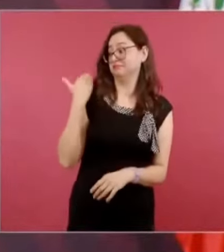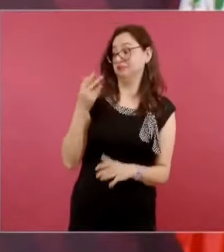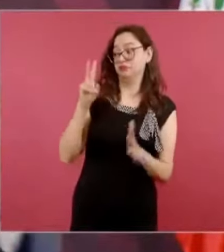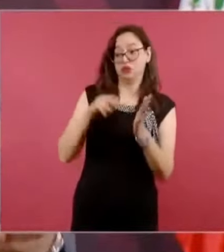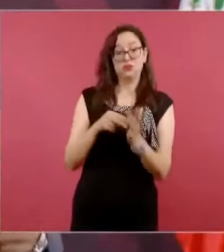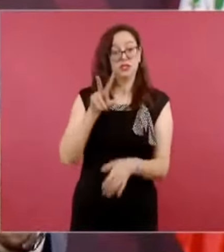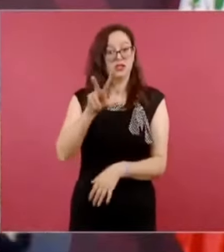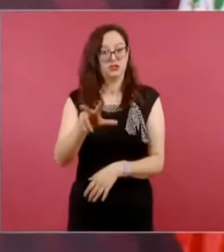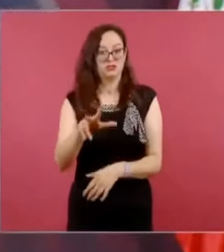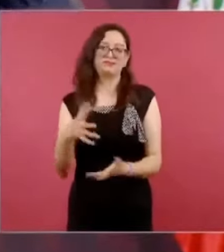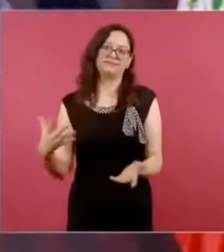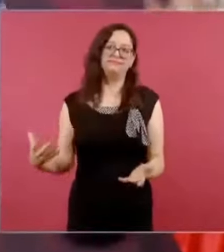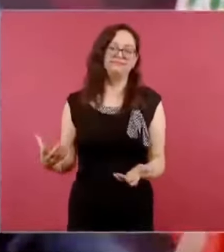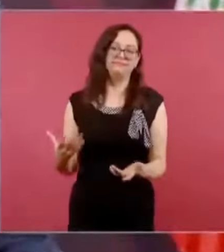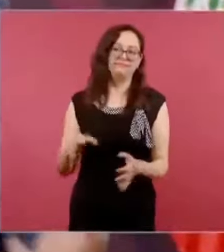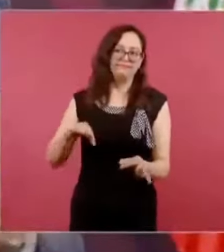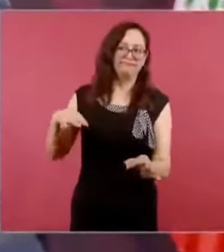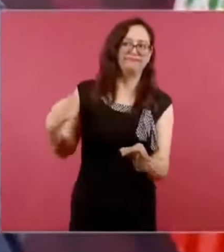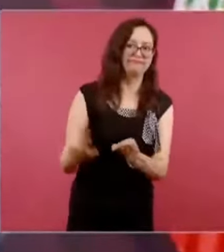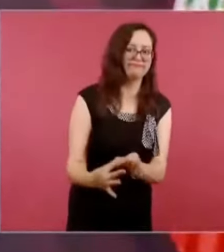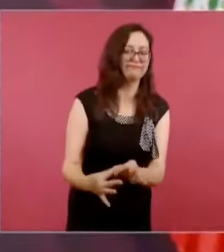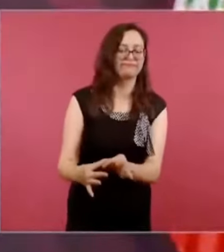Entonces, cuando hablamos de debates,